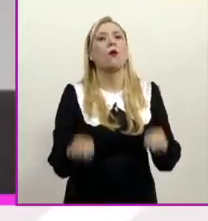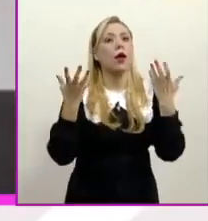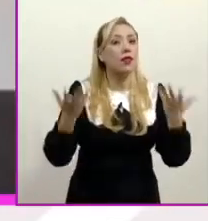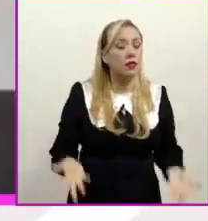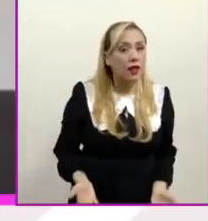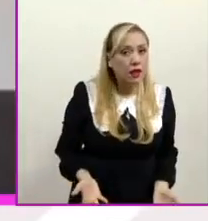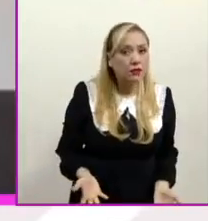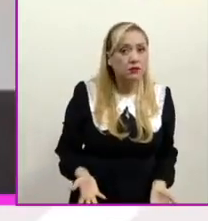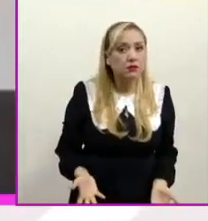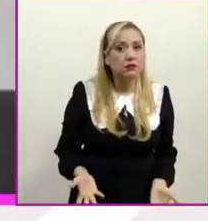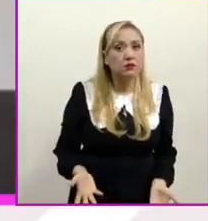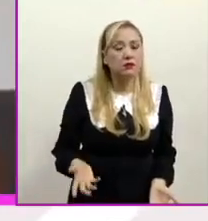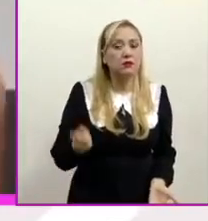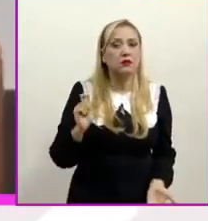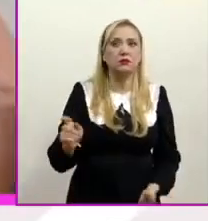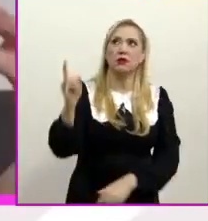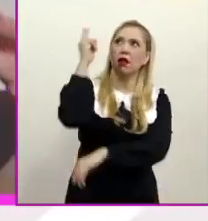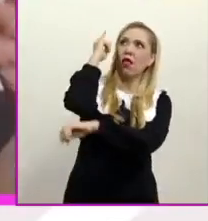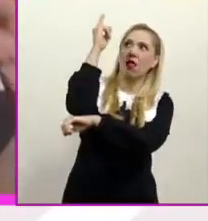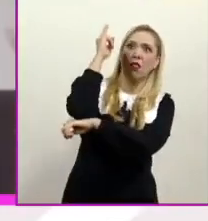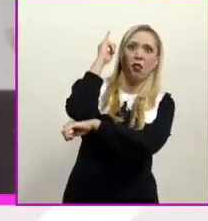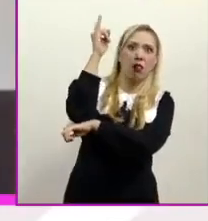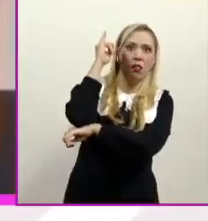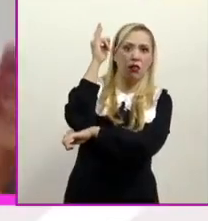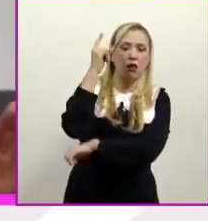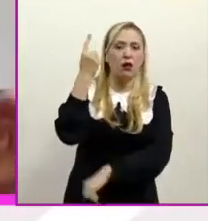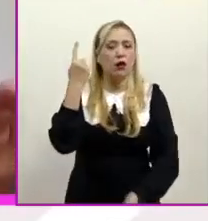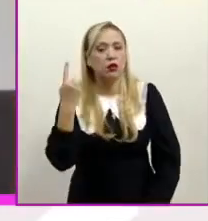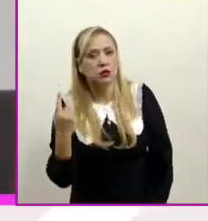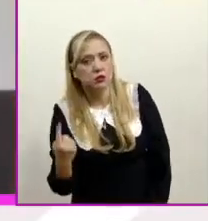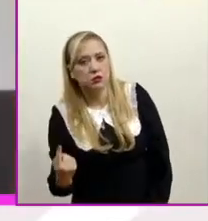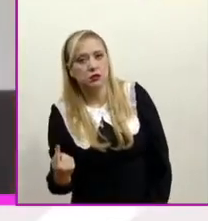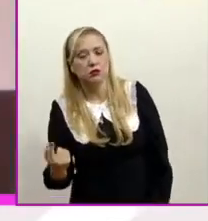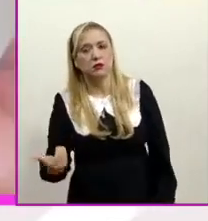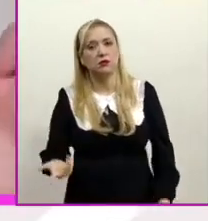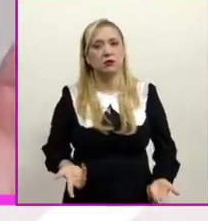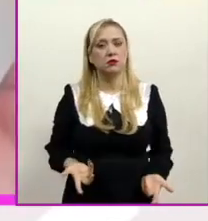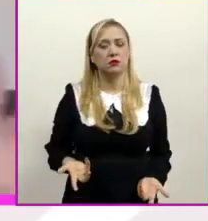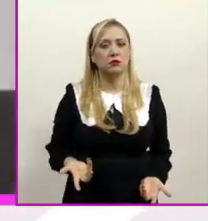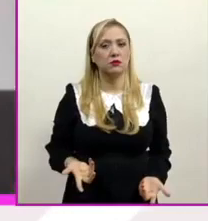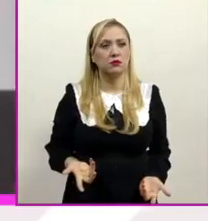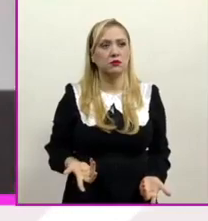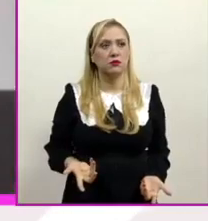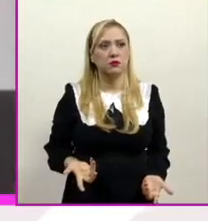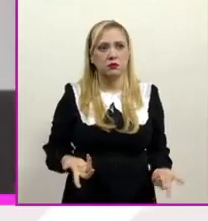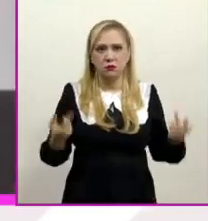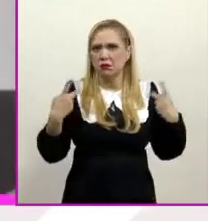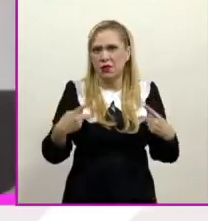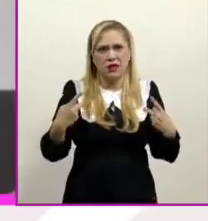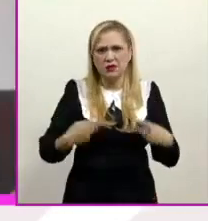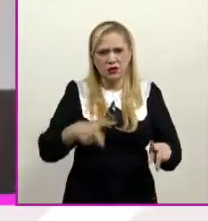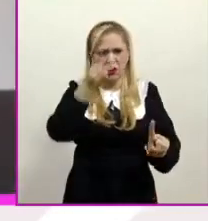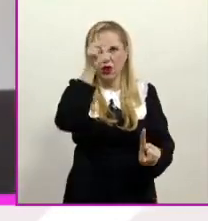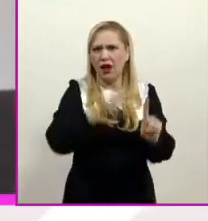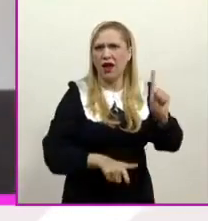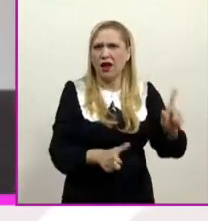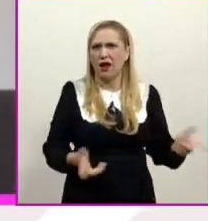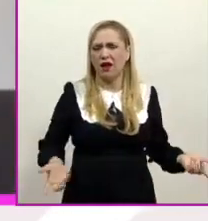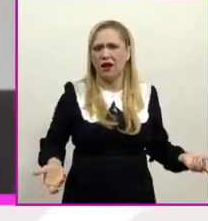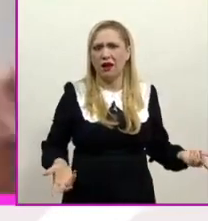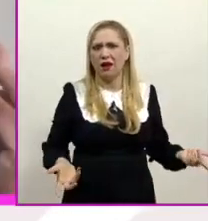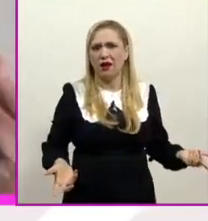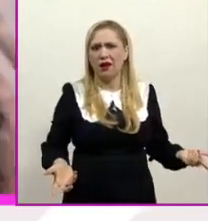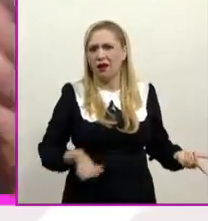talla grande? ¿Y qué estamos contando de ellos? ¿Estamos contando su problema o lo estamos viendo simplemente como personas? Que es como